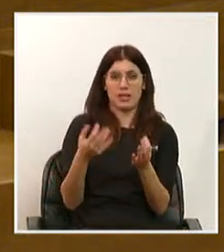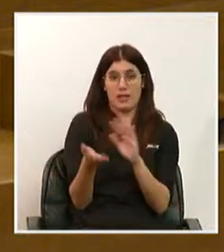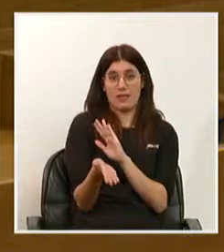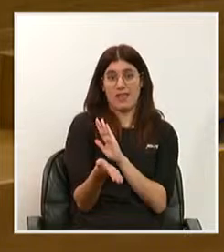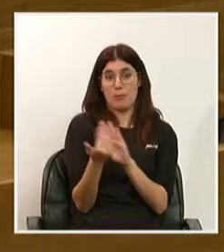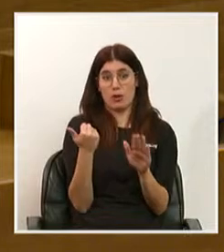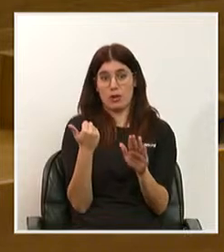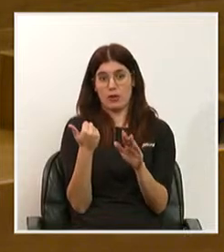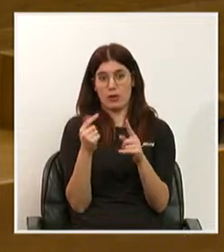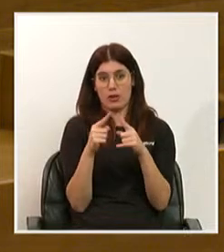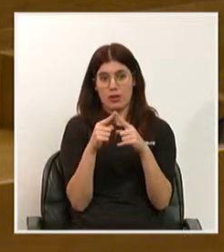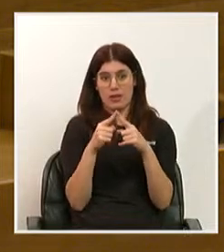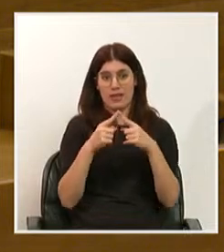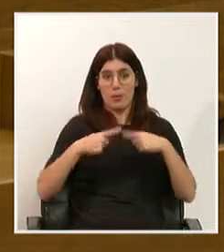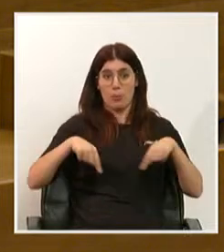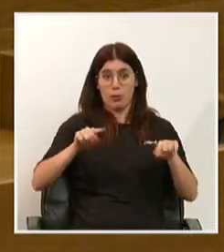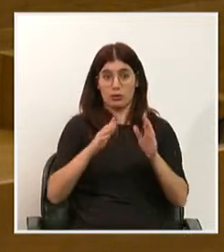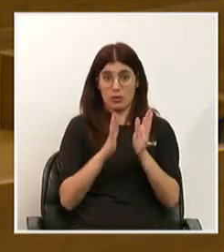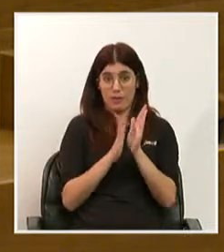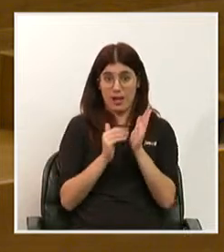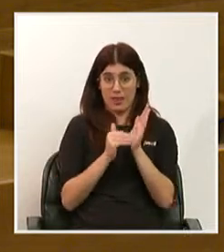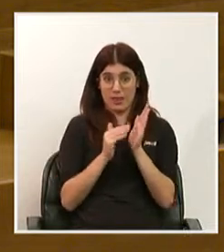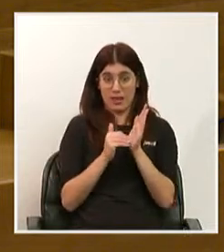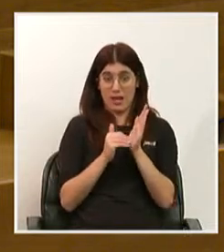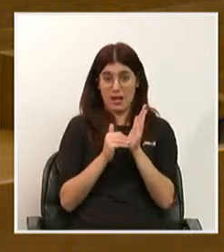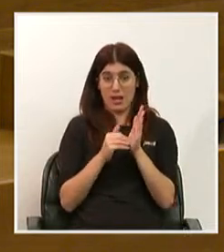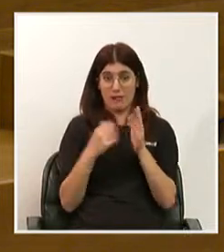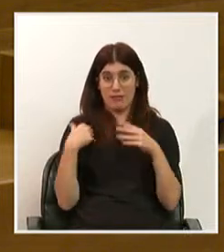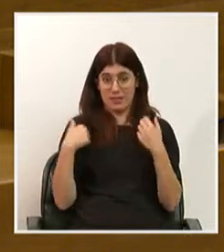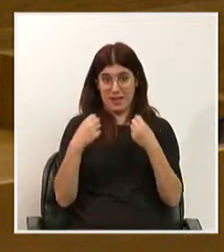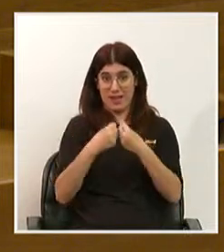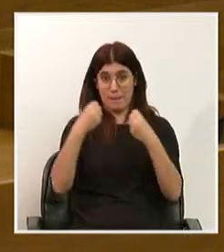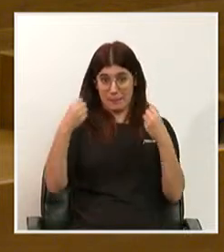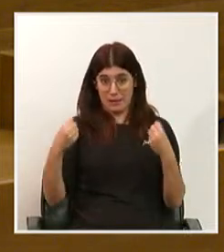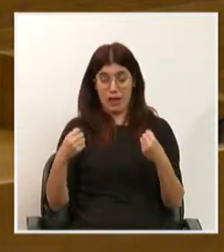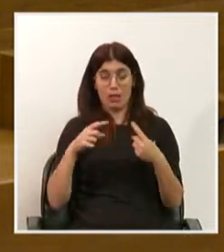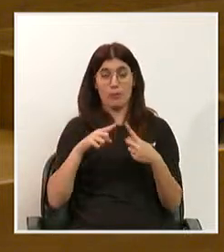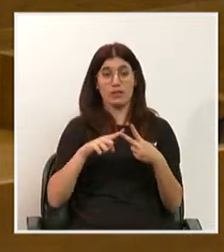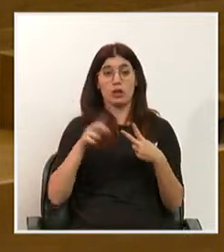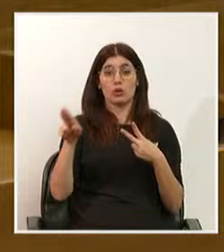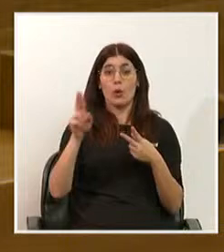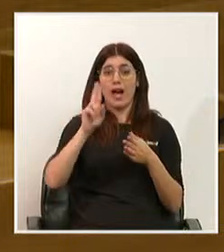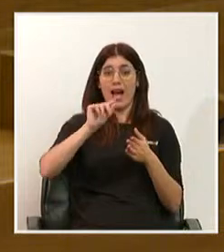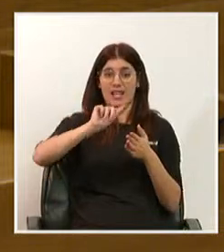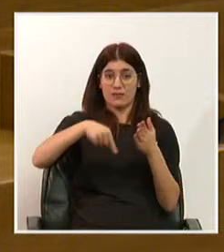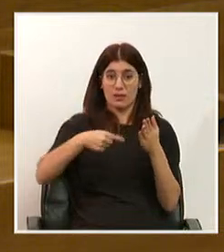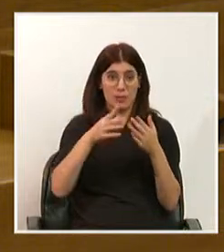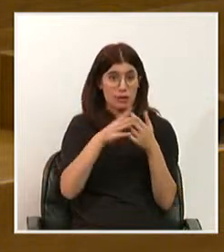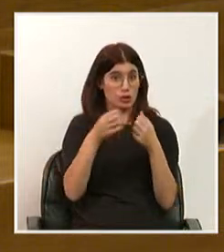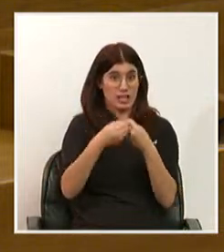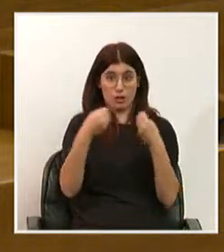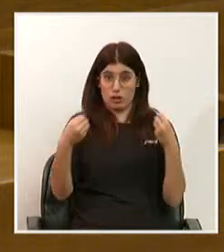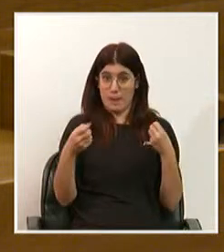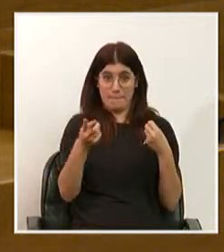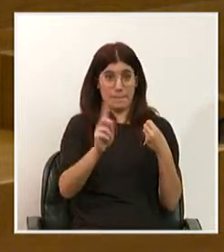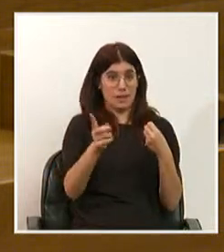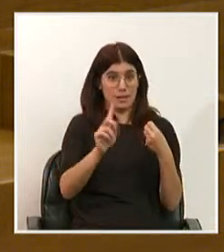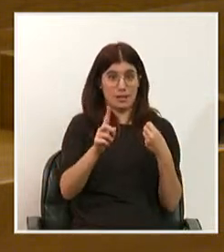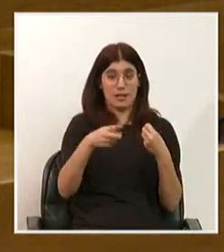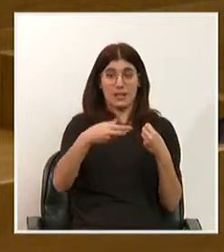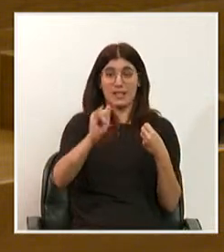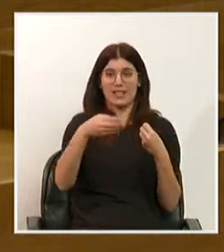del puerto de valencia de lo ya ampli han firmado que no se amplíe ninguna ni siquiera el